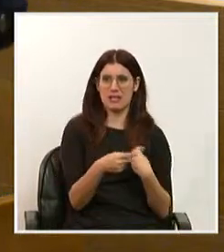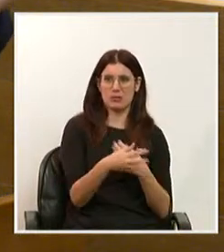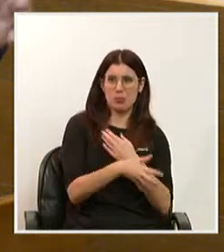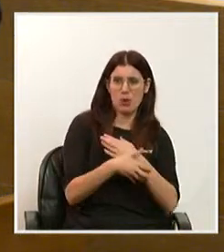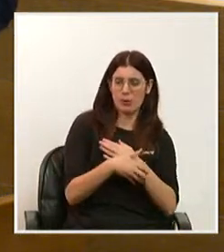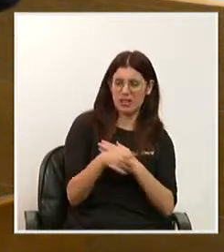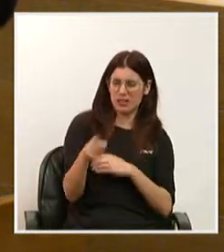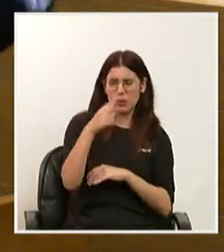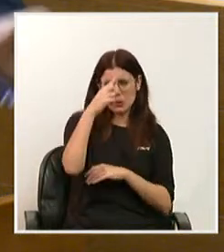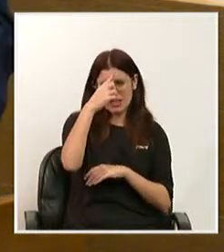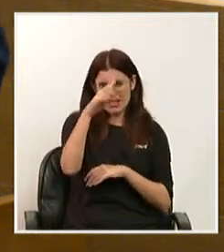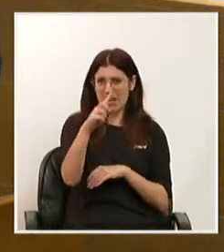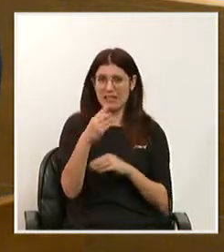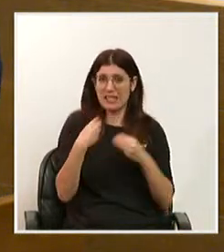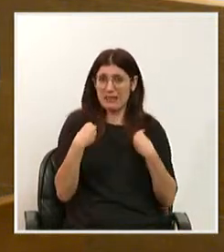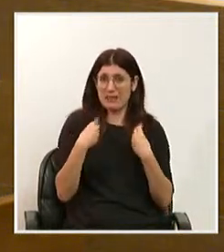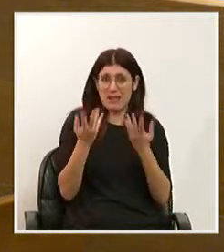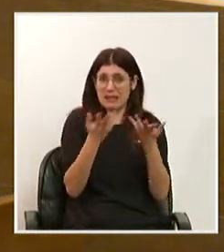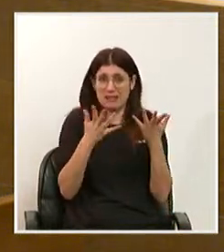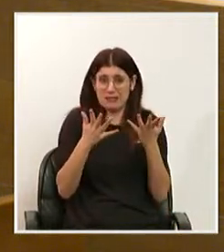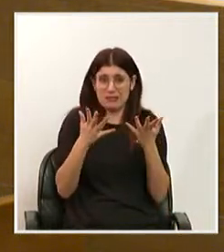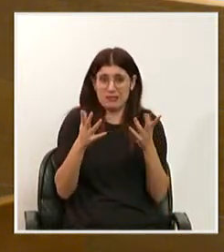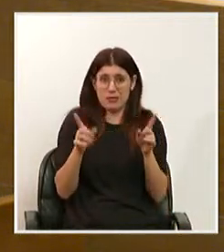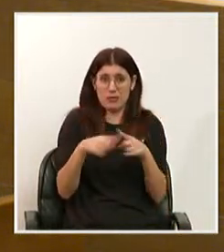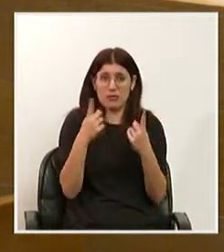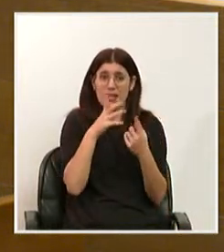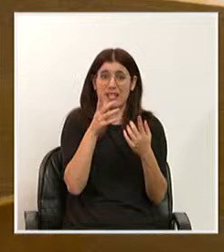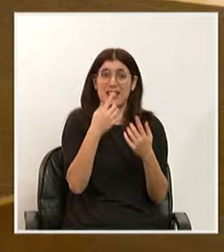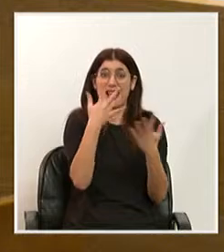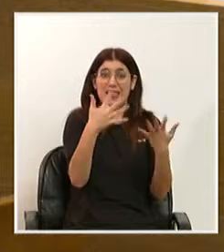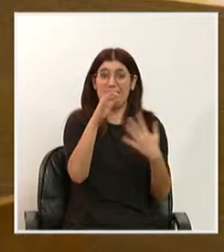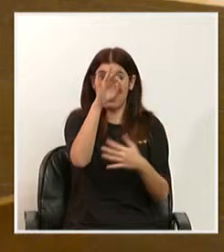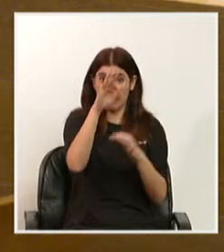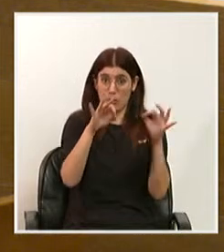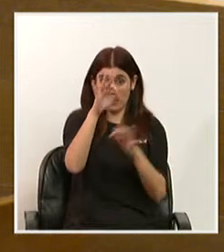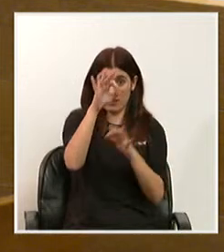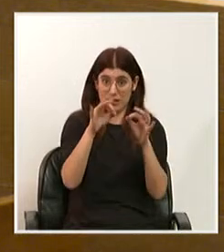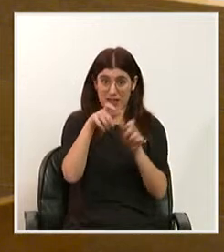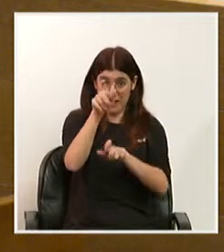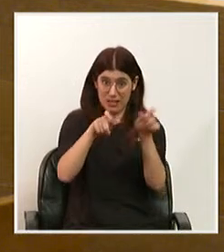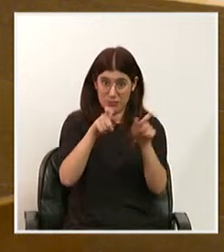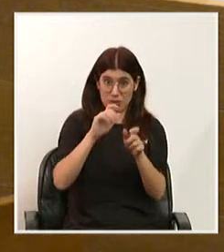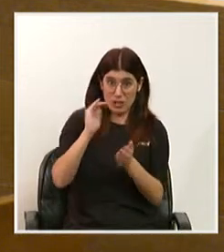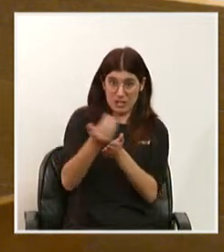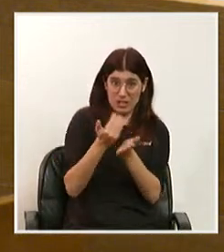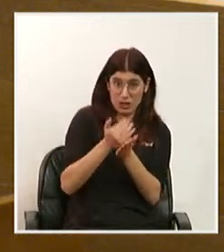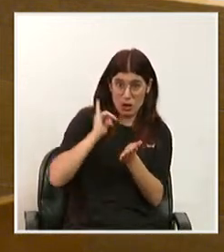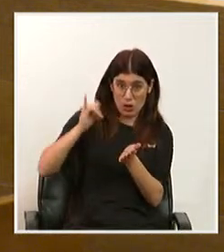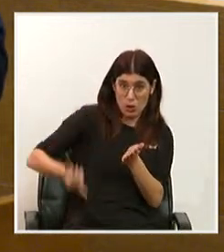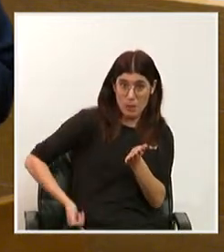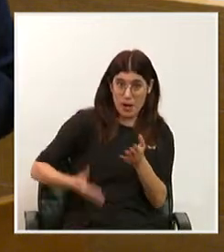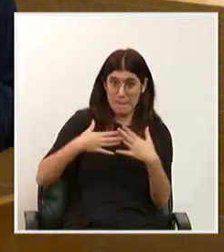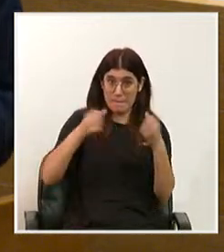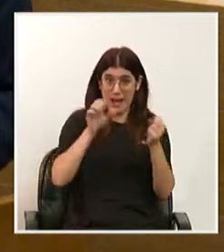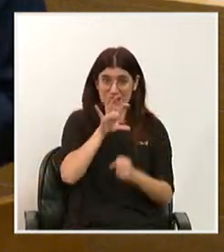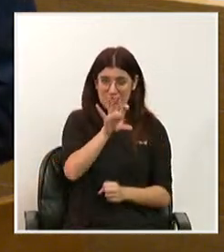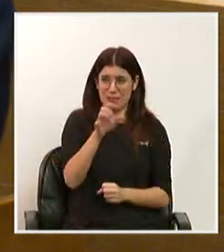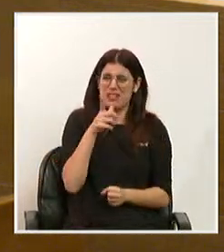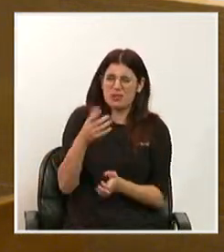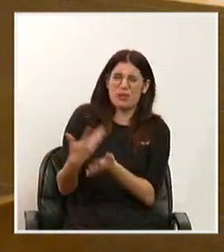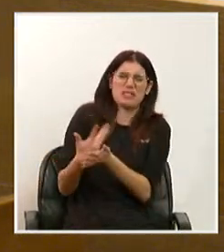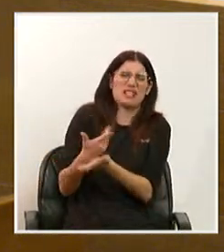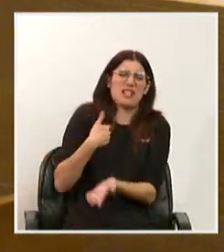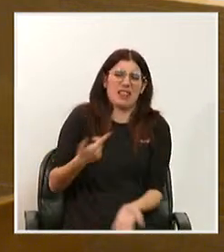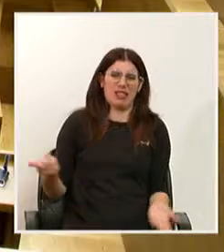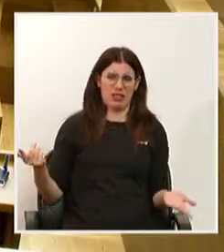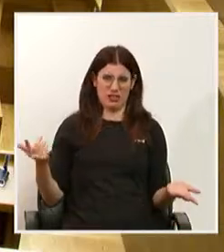Usted sabe que viva donde viva pertenece al 10% de los que más cobran en este país pero qué me está contando señor